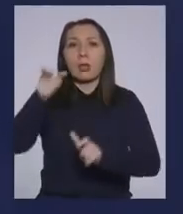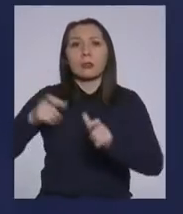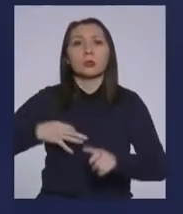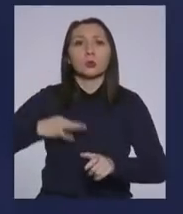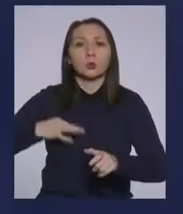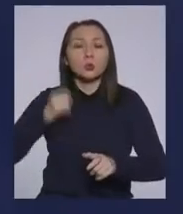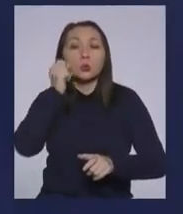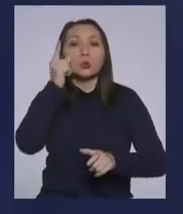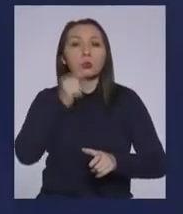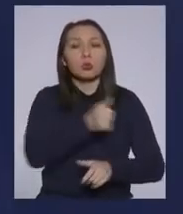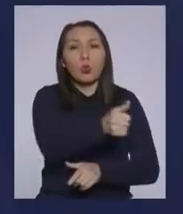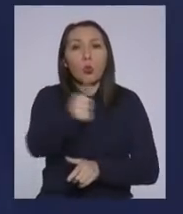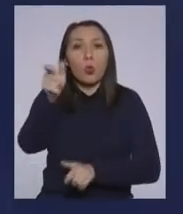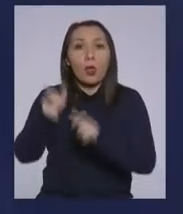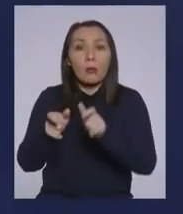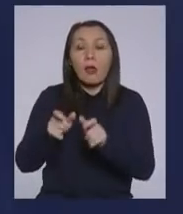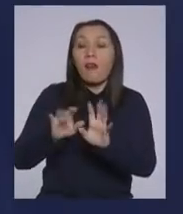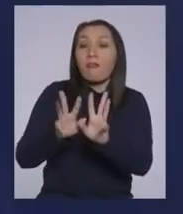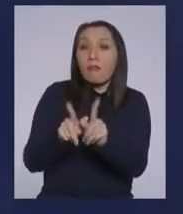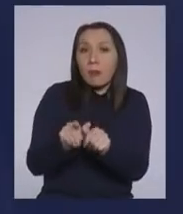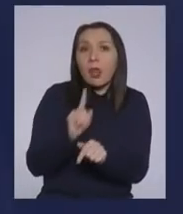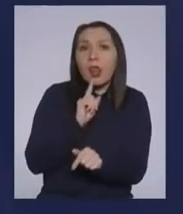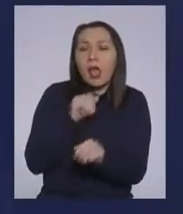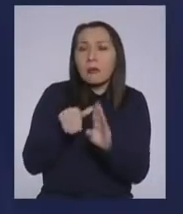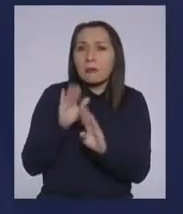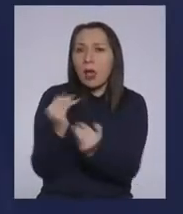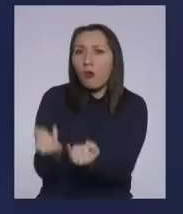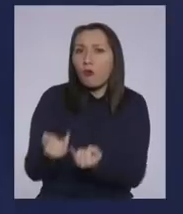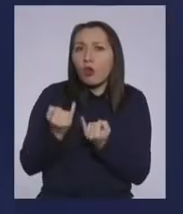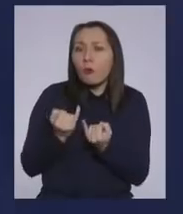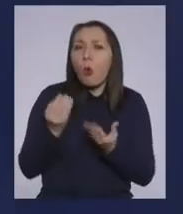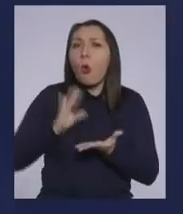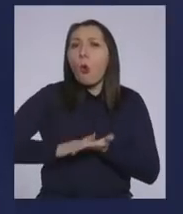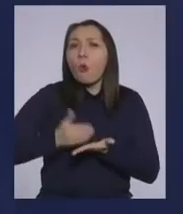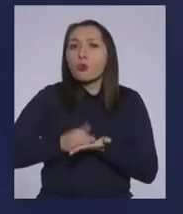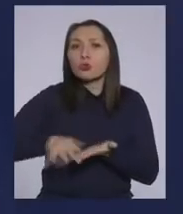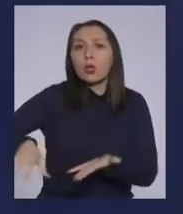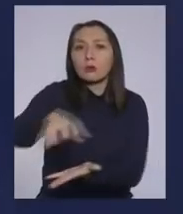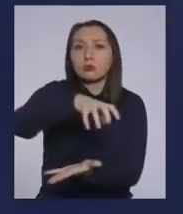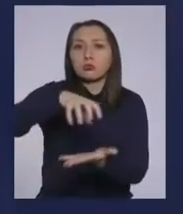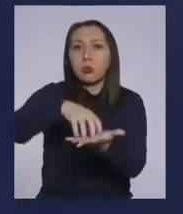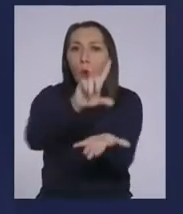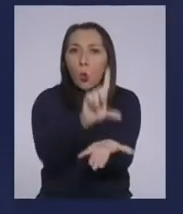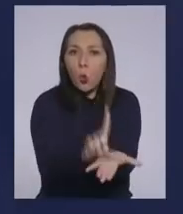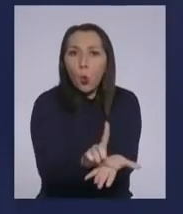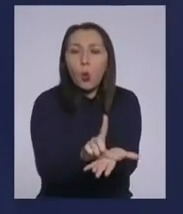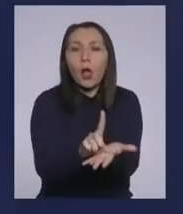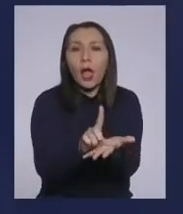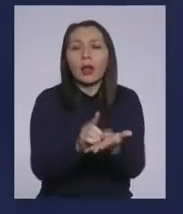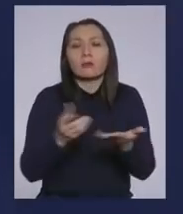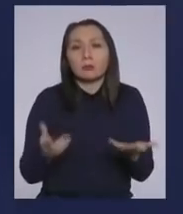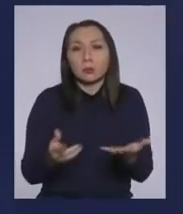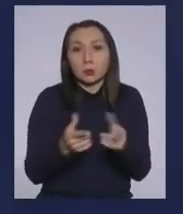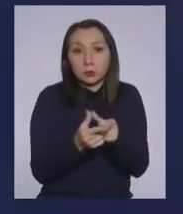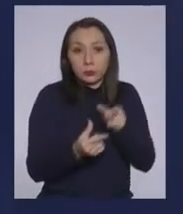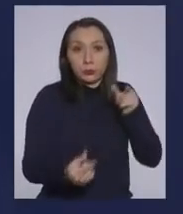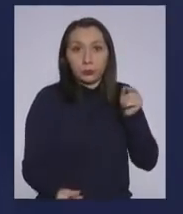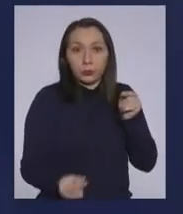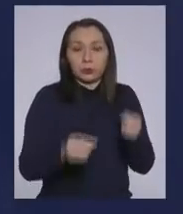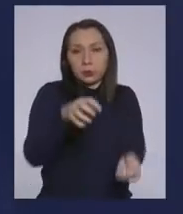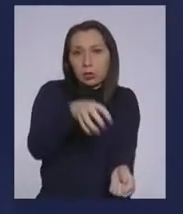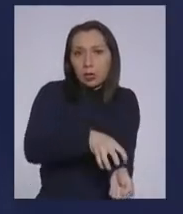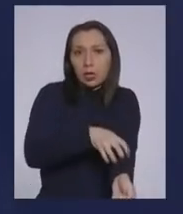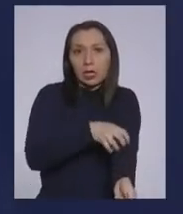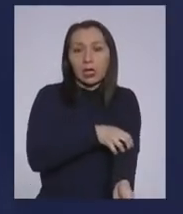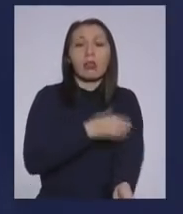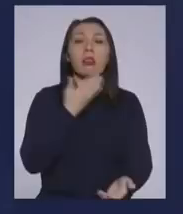que permita que toda la ciudadanía, que las familias cuenten con la mayor información posible georreferenciada a nivel nacional,